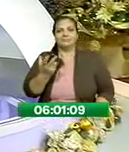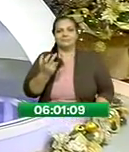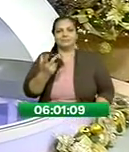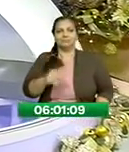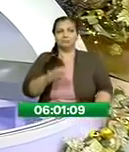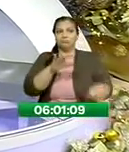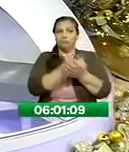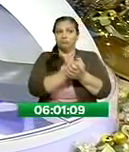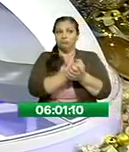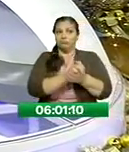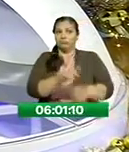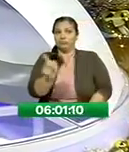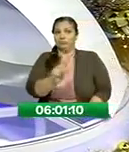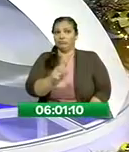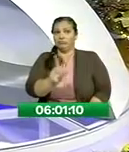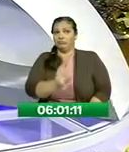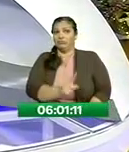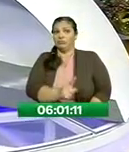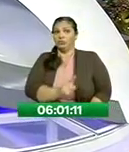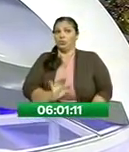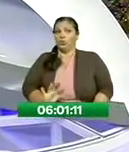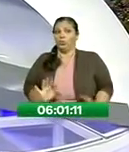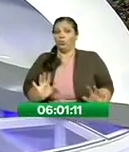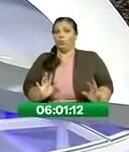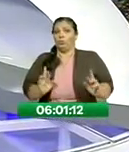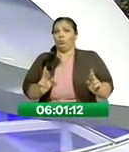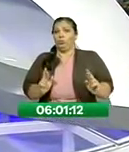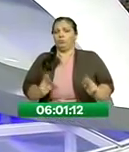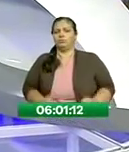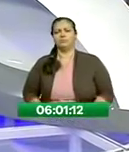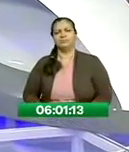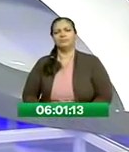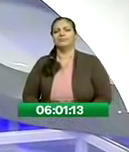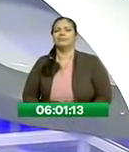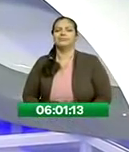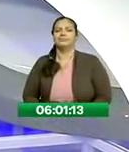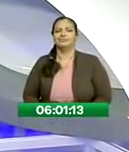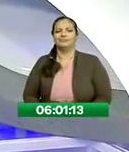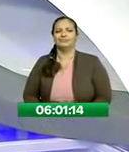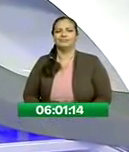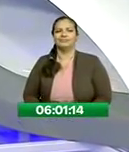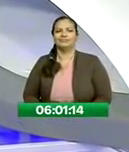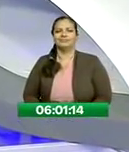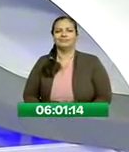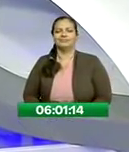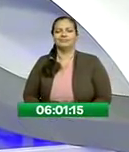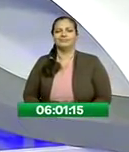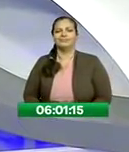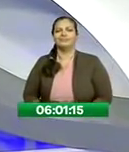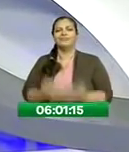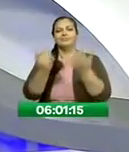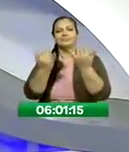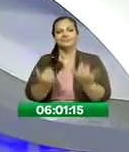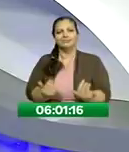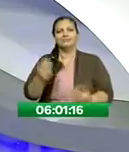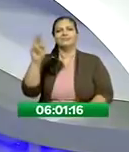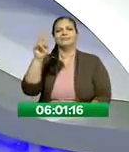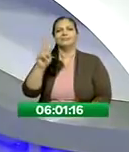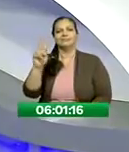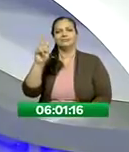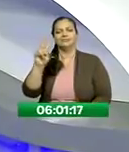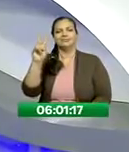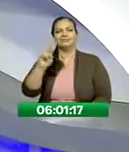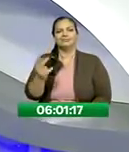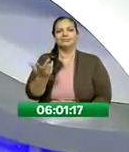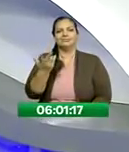un martes 13. ¡Viernes 13! ¡Viernes 13! Pero la noche era martes 13, fue el viernes 13.